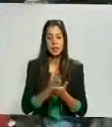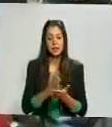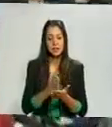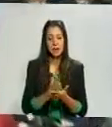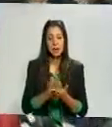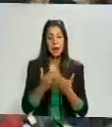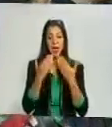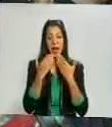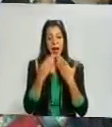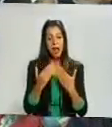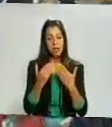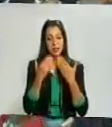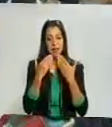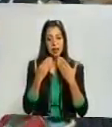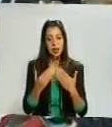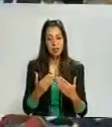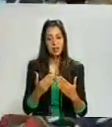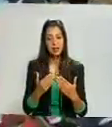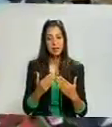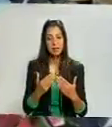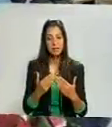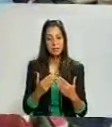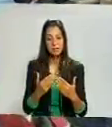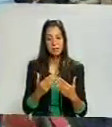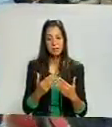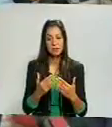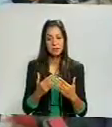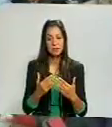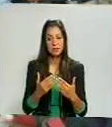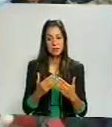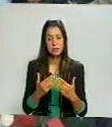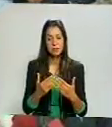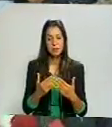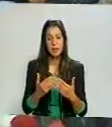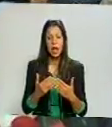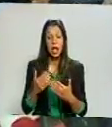agradecer a Manuela